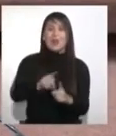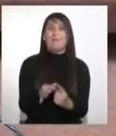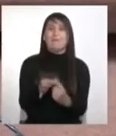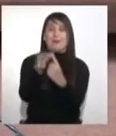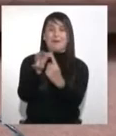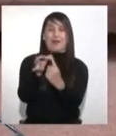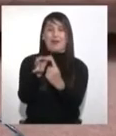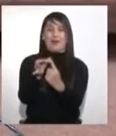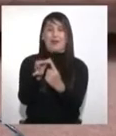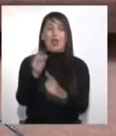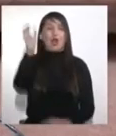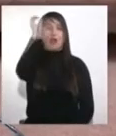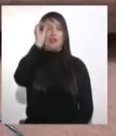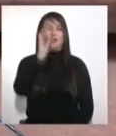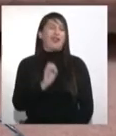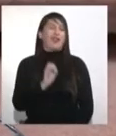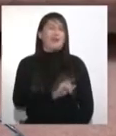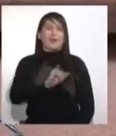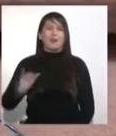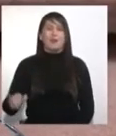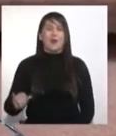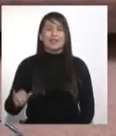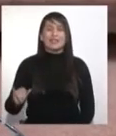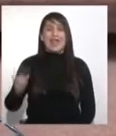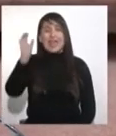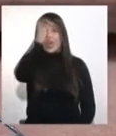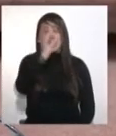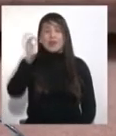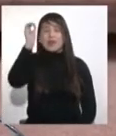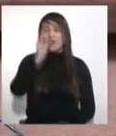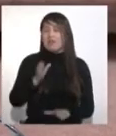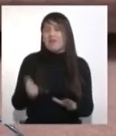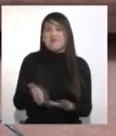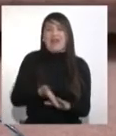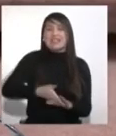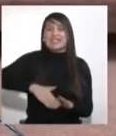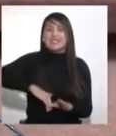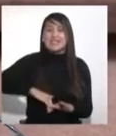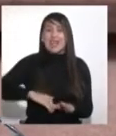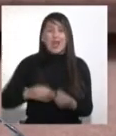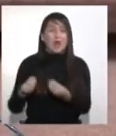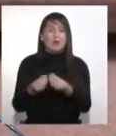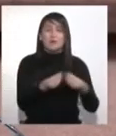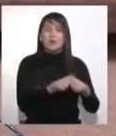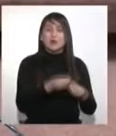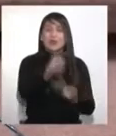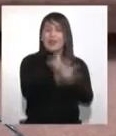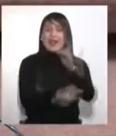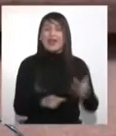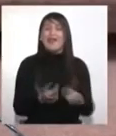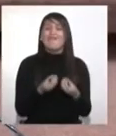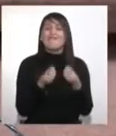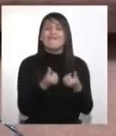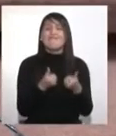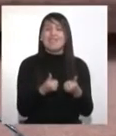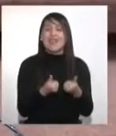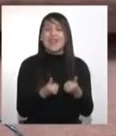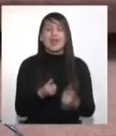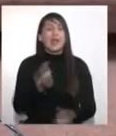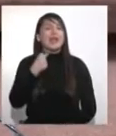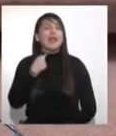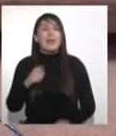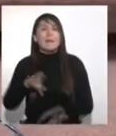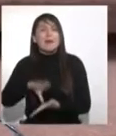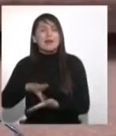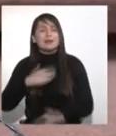primero que las ideologías. Las ideologías quedan vacías frente a la inmensidad del bien común. ¿Qué país